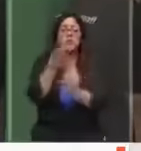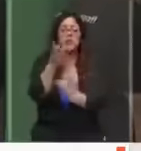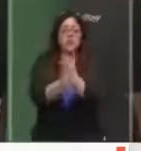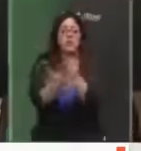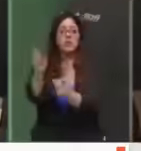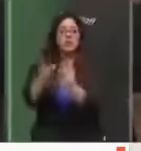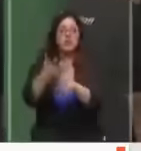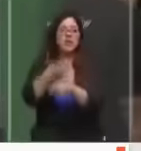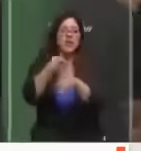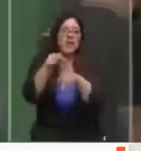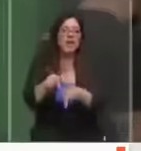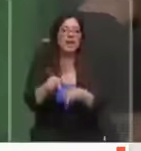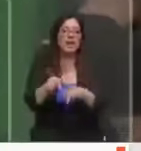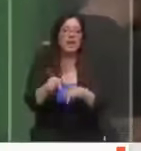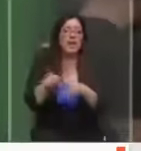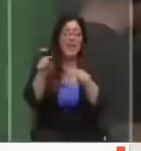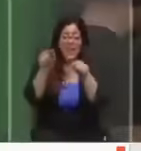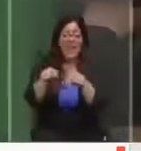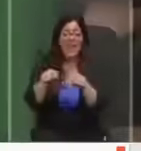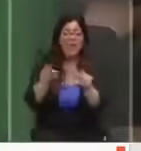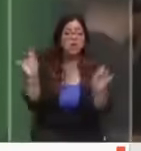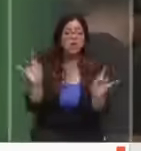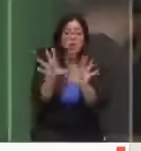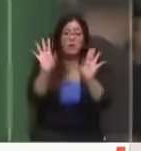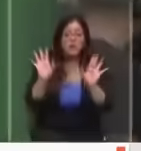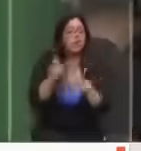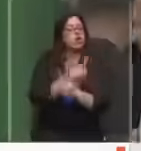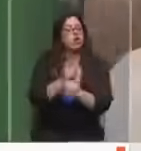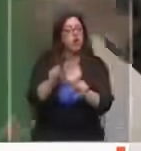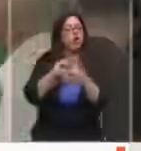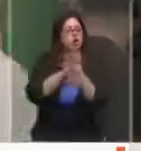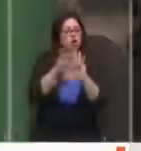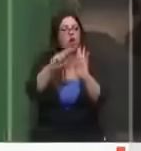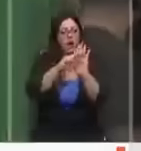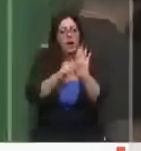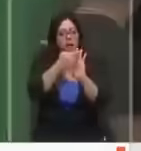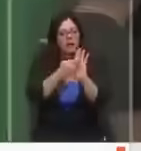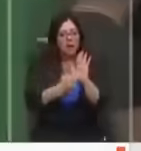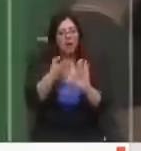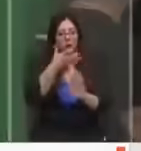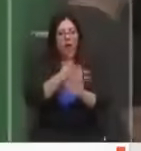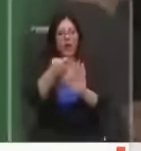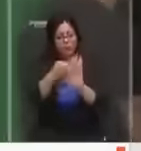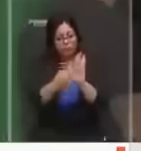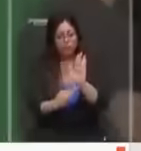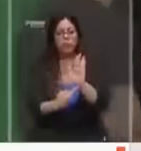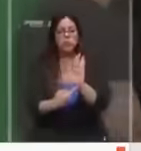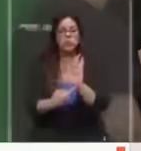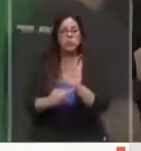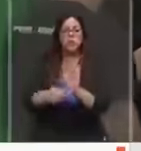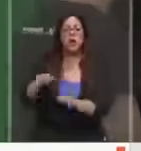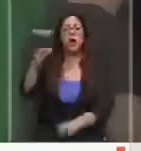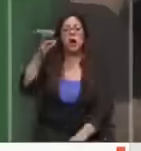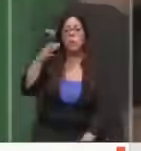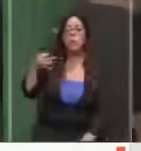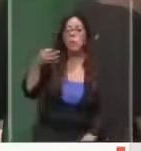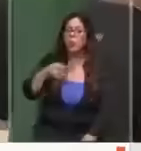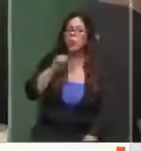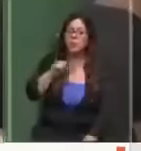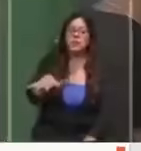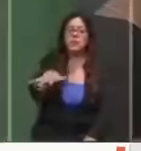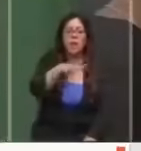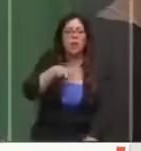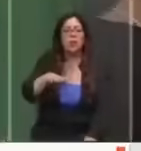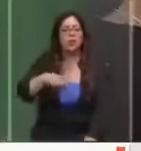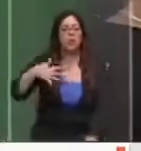está allí. No, nada de esto está hecho al azar, todo esto está reglamentado. Sí, son momentos muy simbólicos y